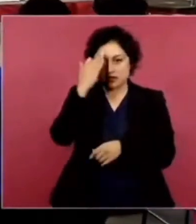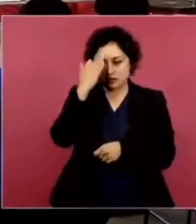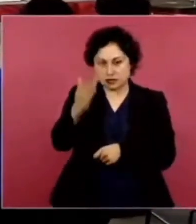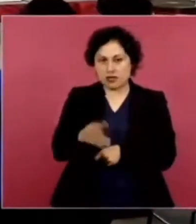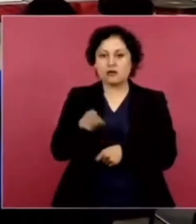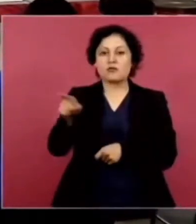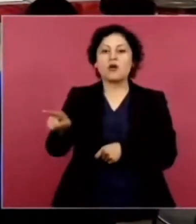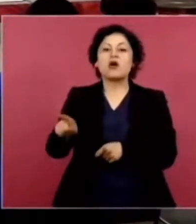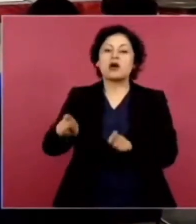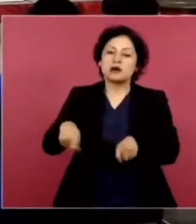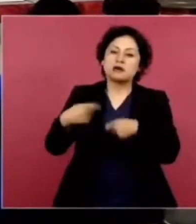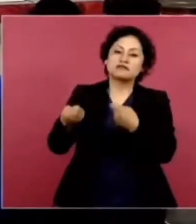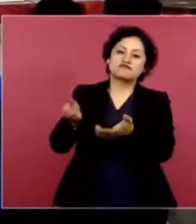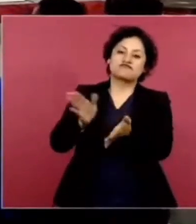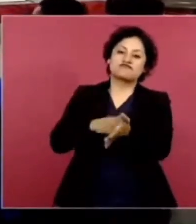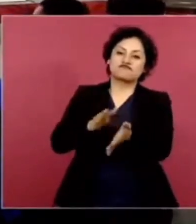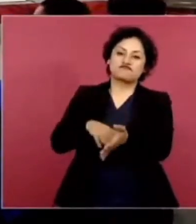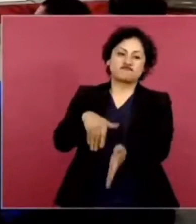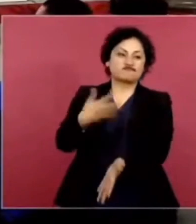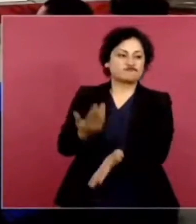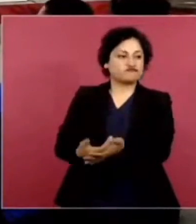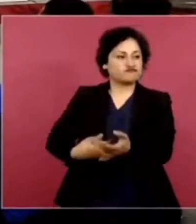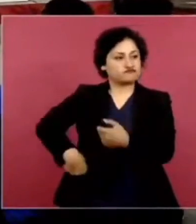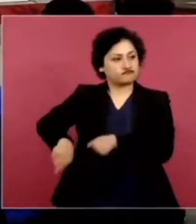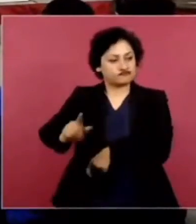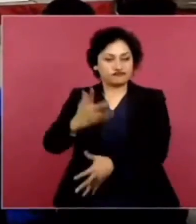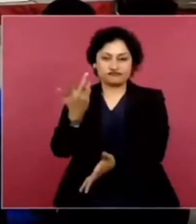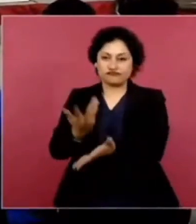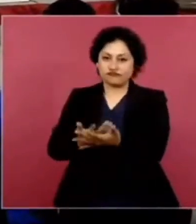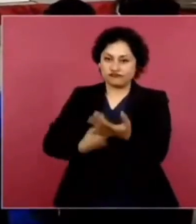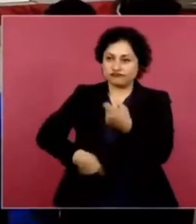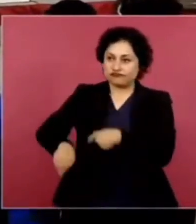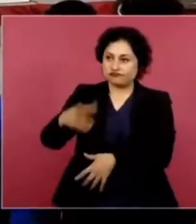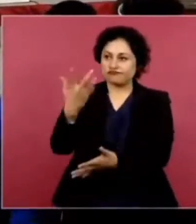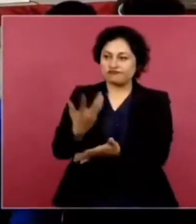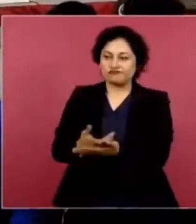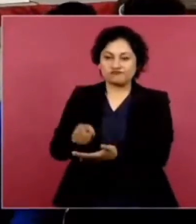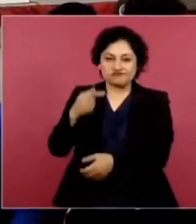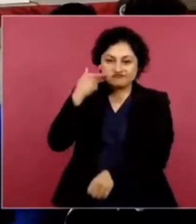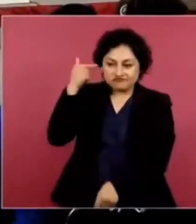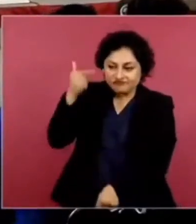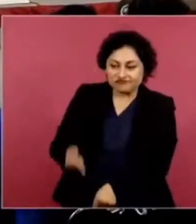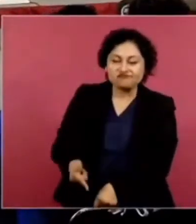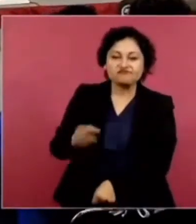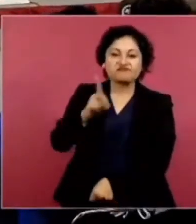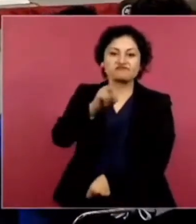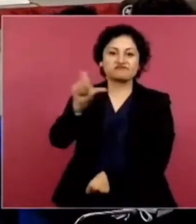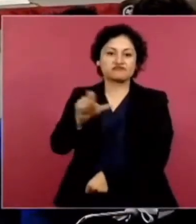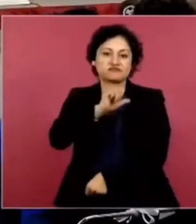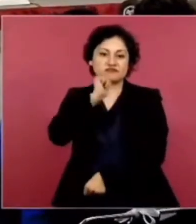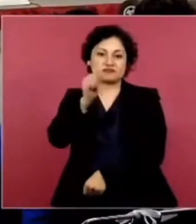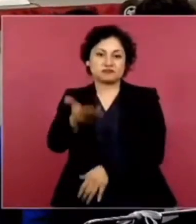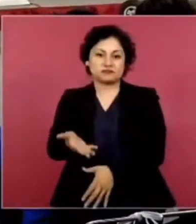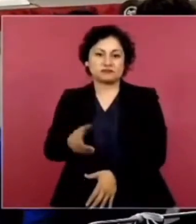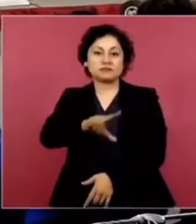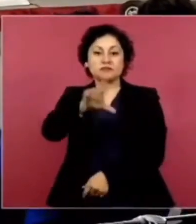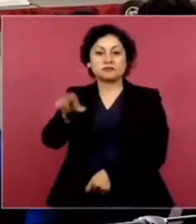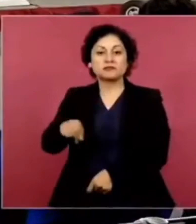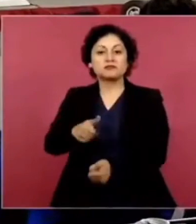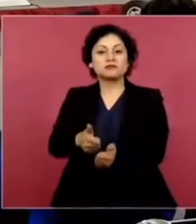incapacidades, no le detectaban. Llegó el momento en que ya no se pudo recuperar, tiene problemas